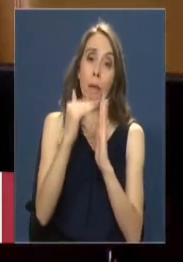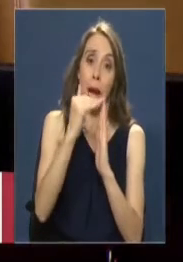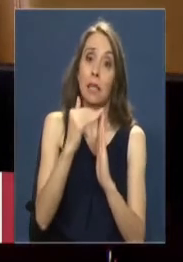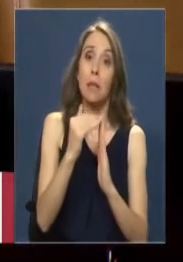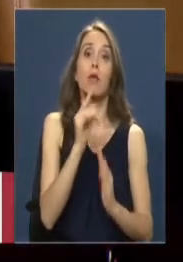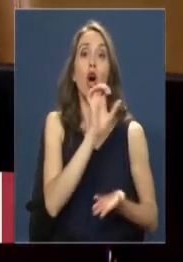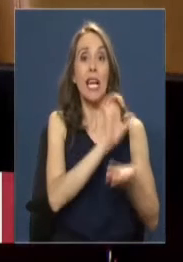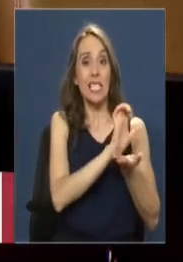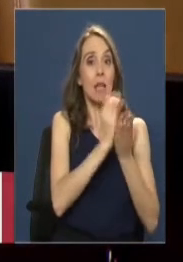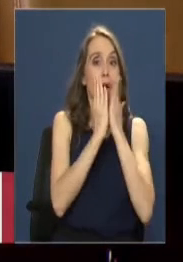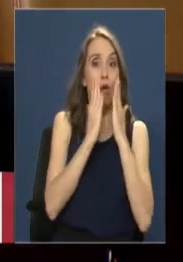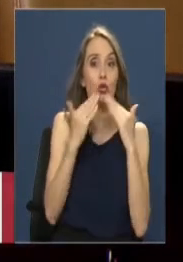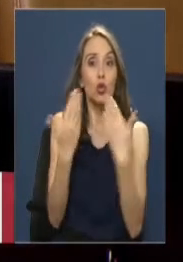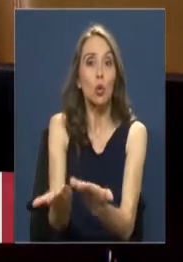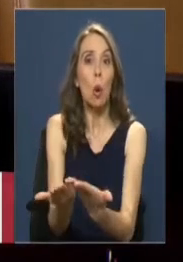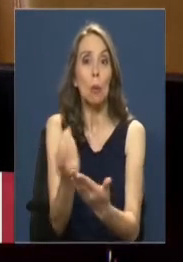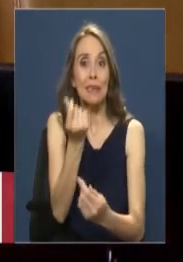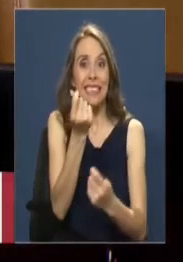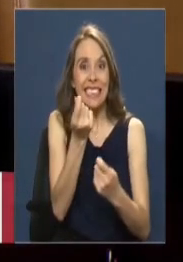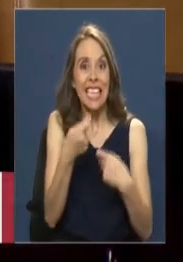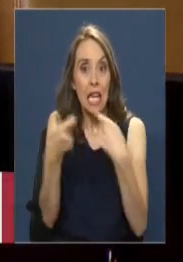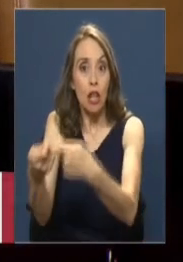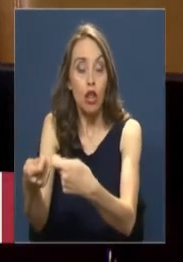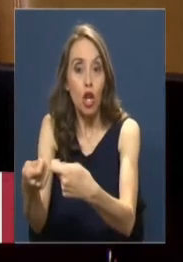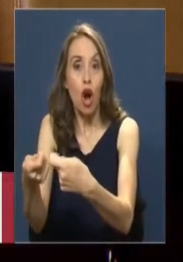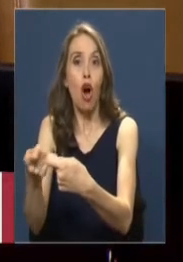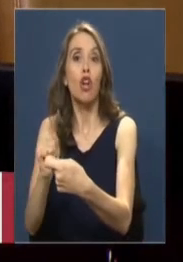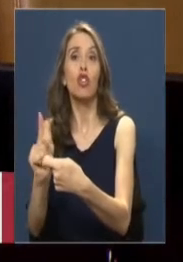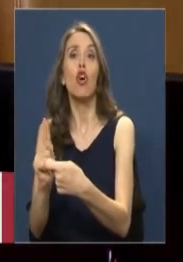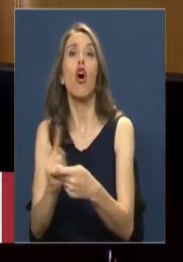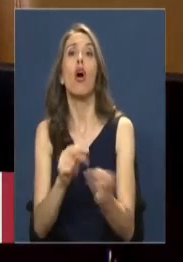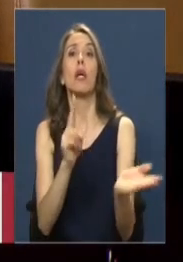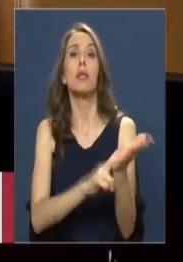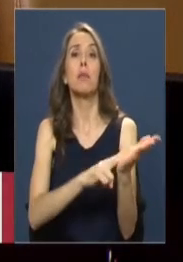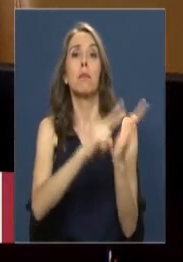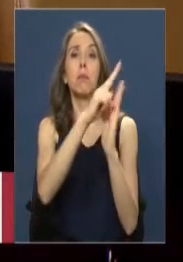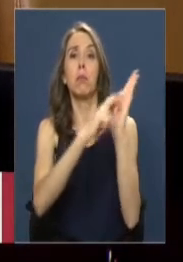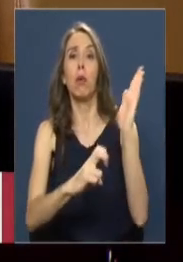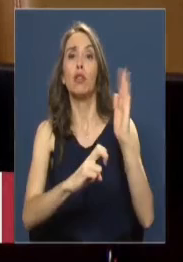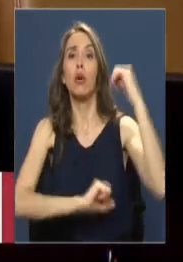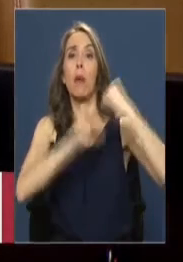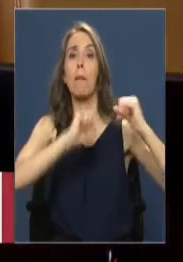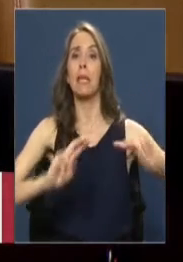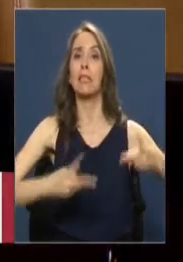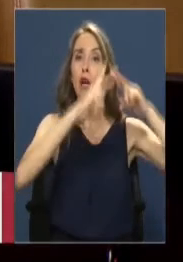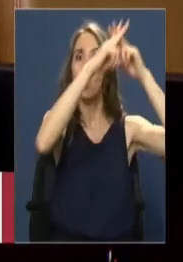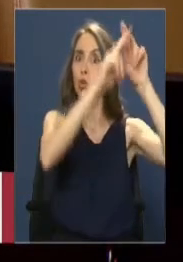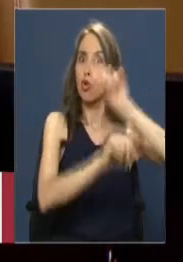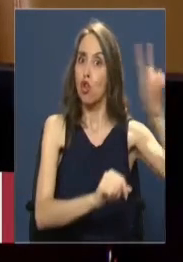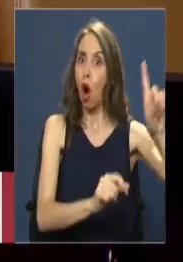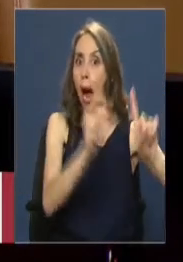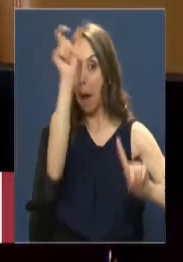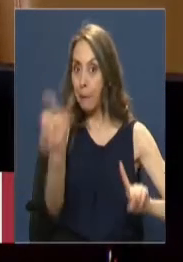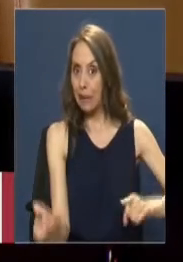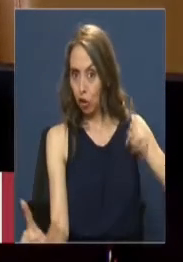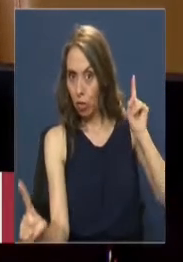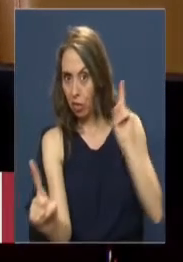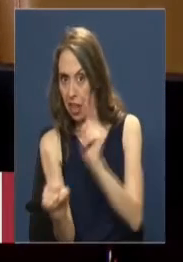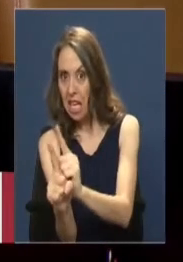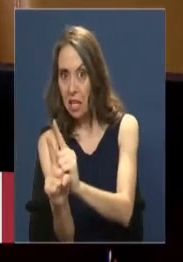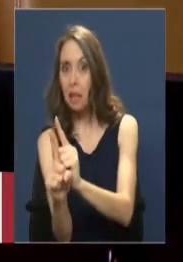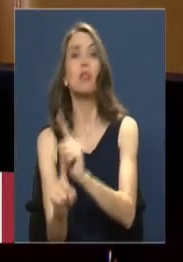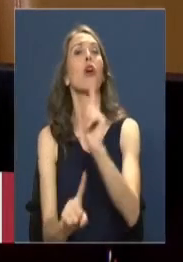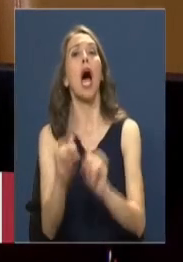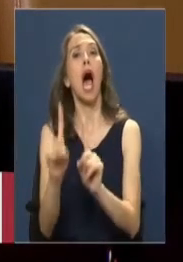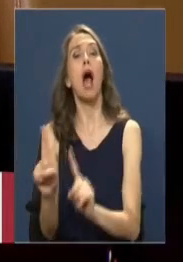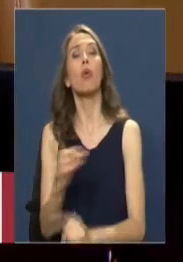subsidios, que son el instrumento, y no en beneficios tributarios para las inmobiliarias. Lo increíble, me imagino que algunos en